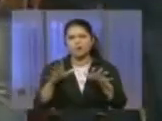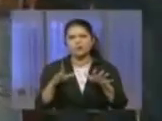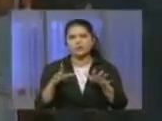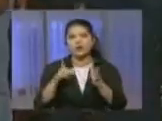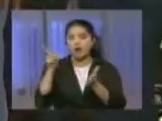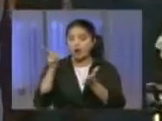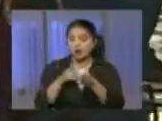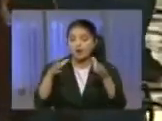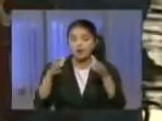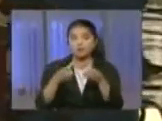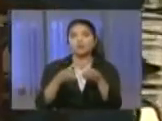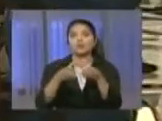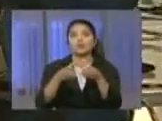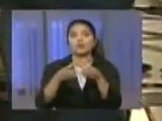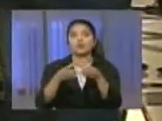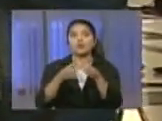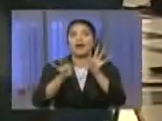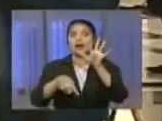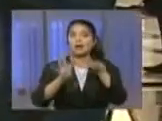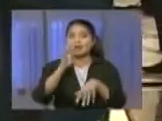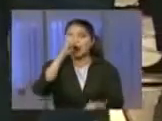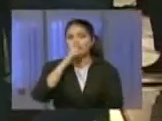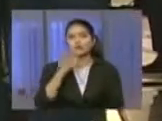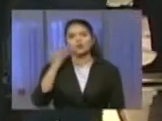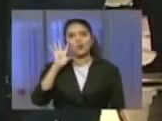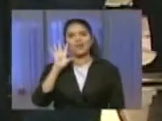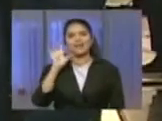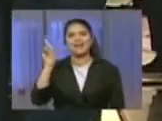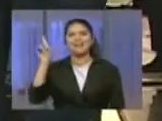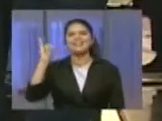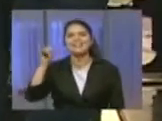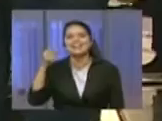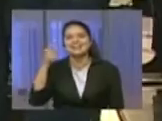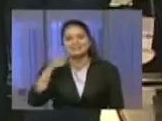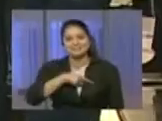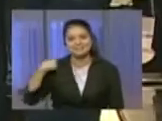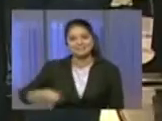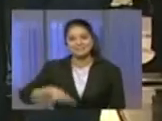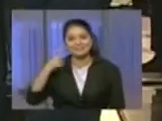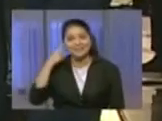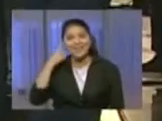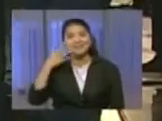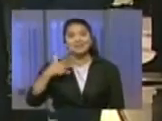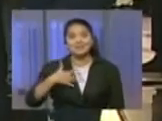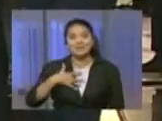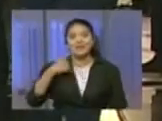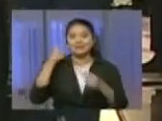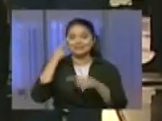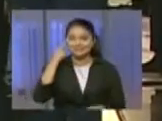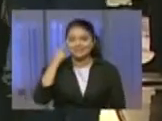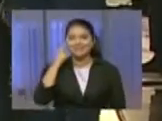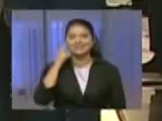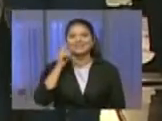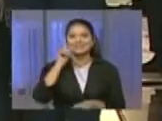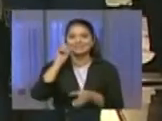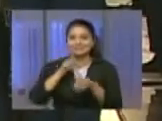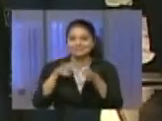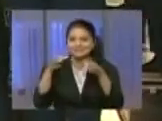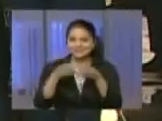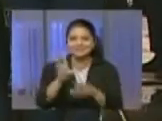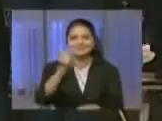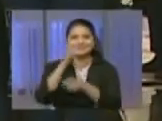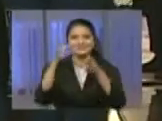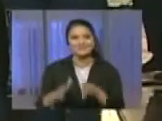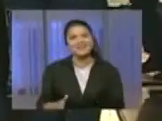dónde al movimiento Ah yo creía que de la china había llegado Soy el chino de la recreación venezolana Bueno